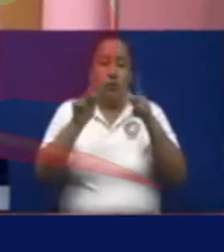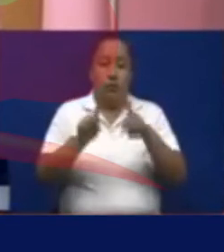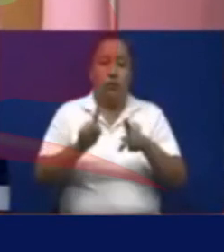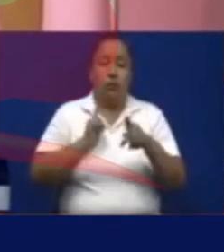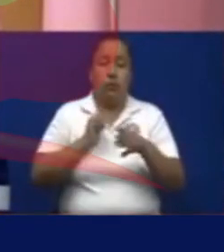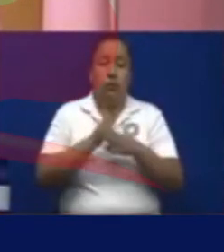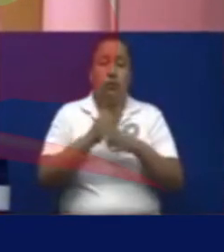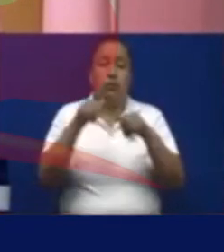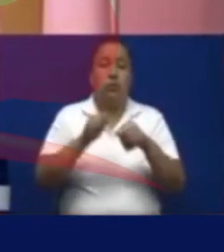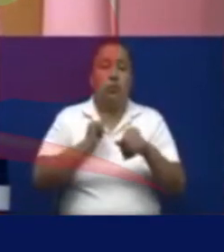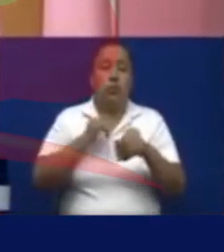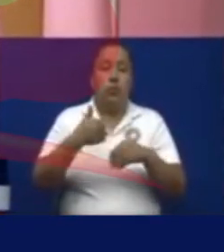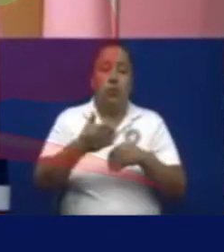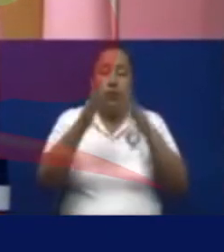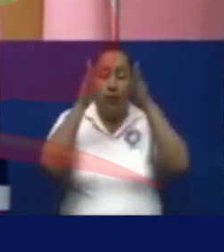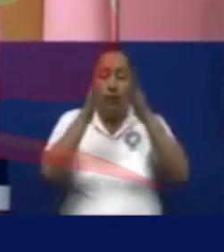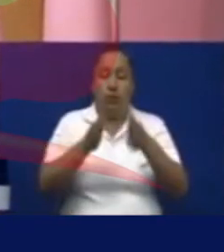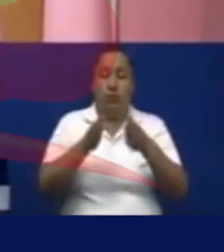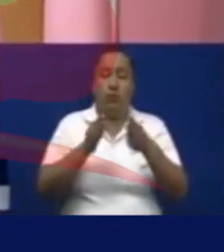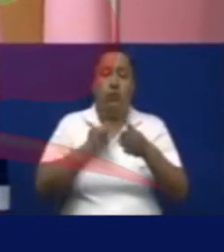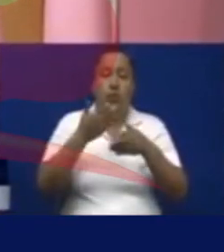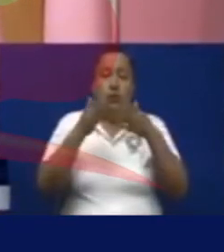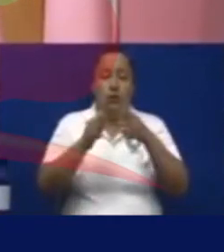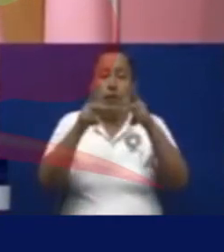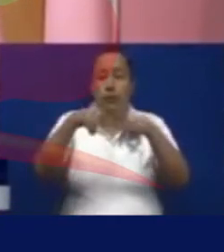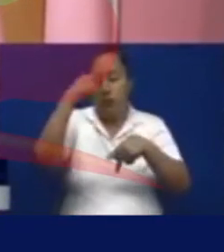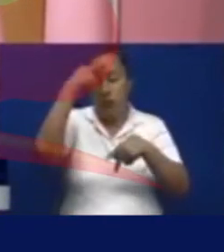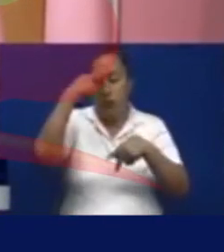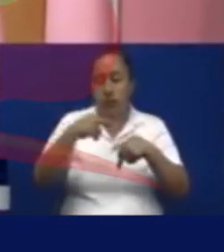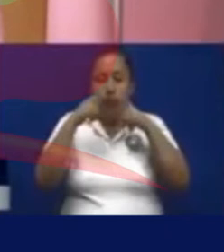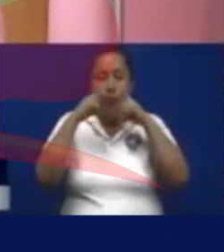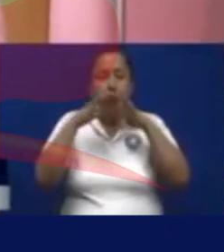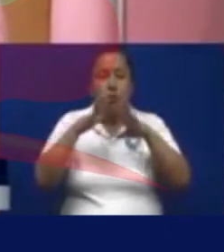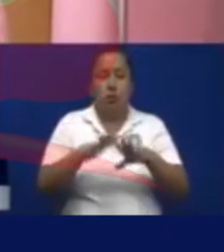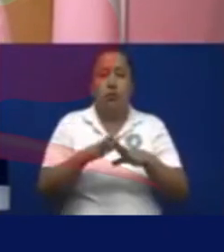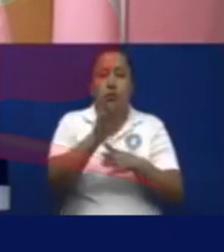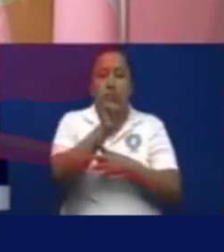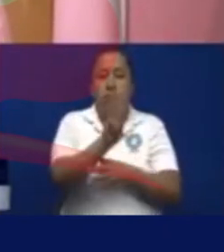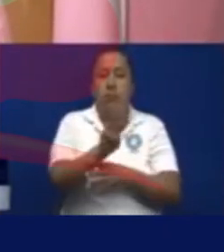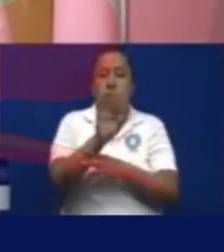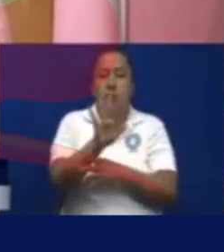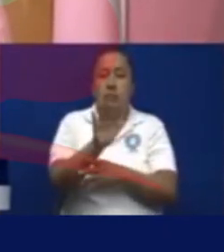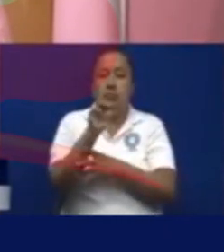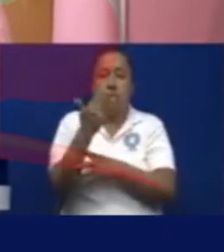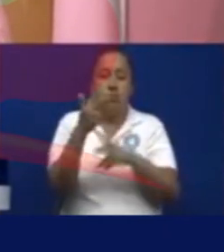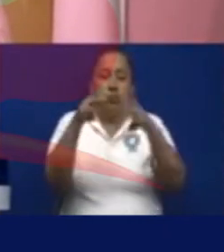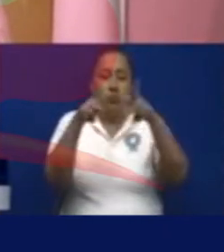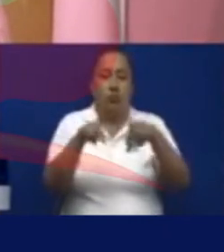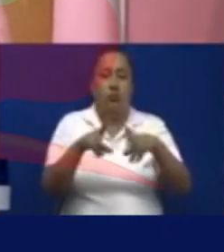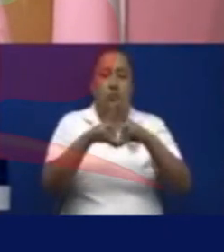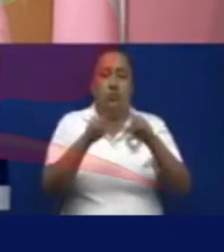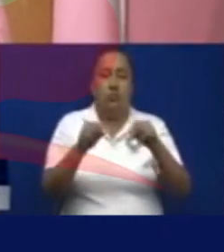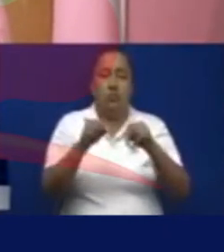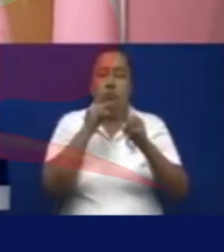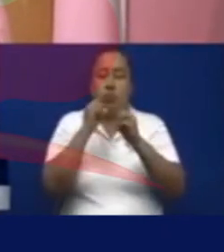junio, hemos atendido y dado seguimiento responsable y cuidadoso a 359 nicaragüenses con